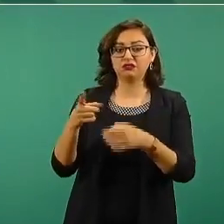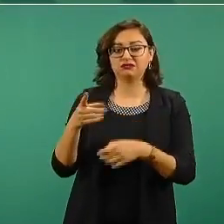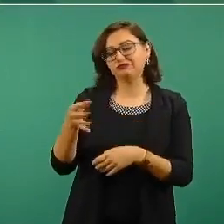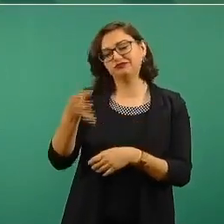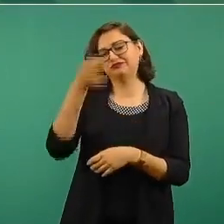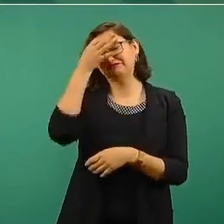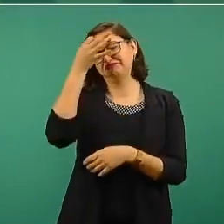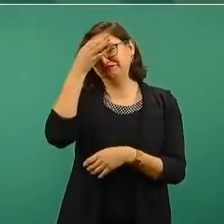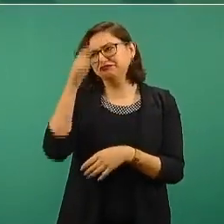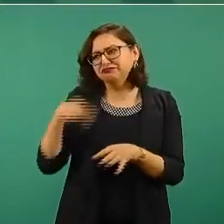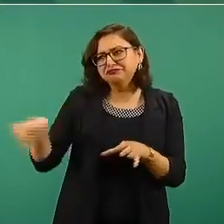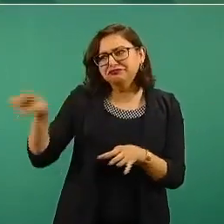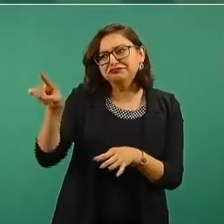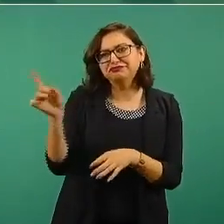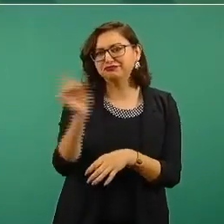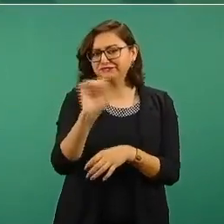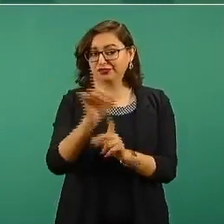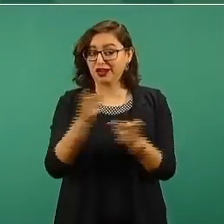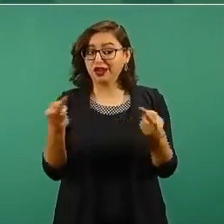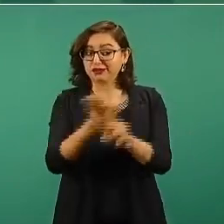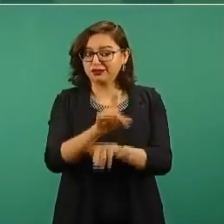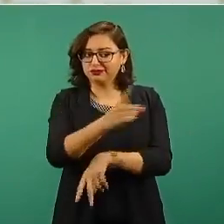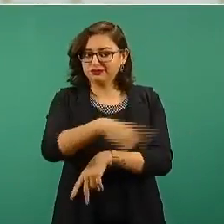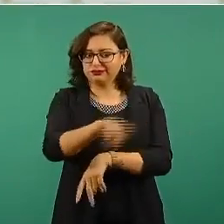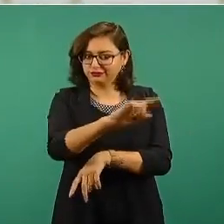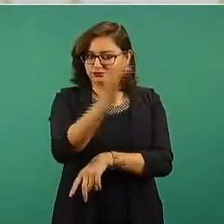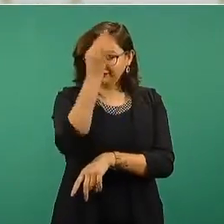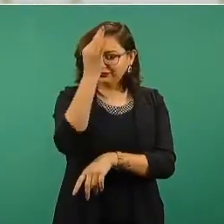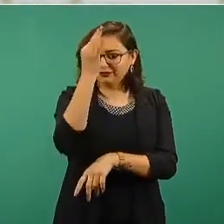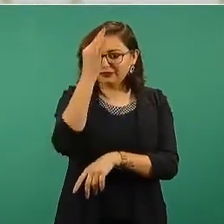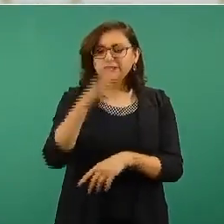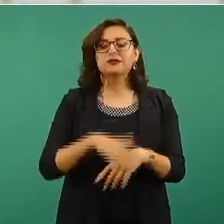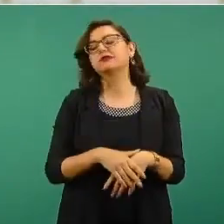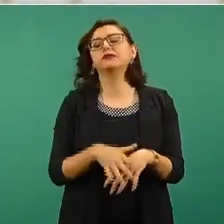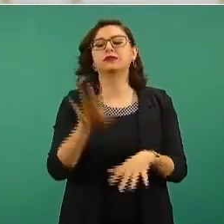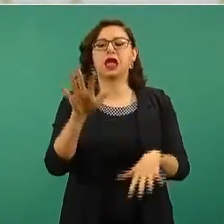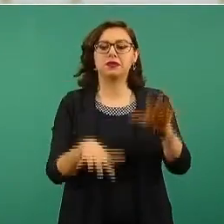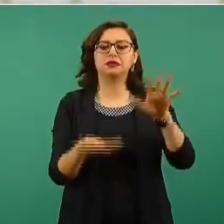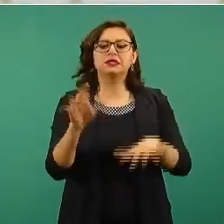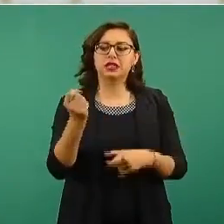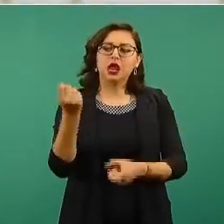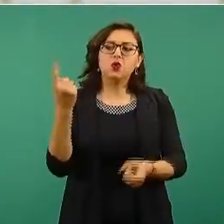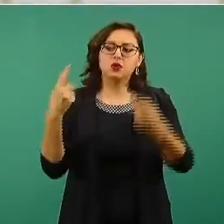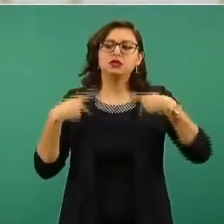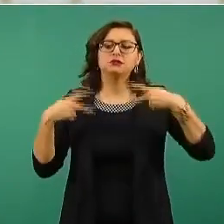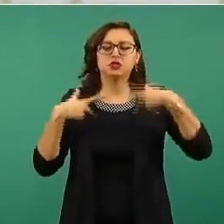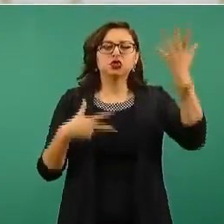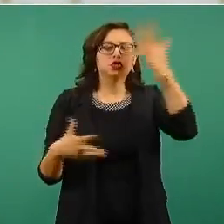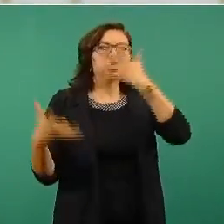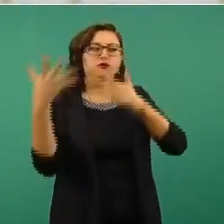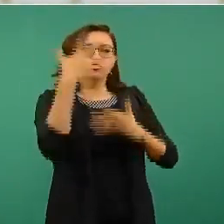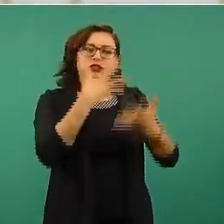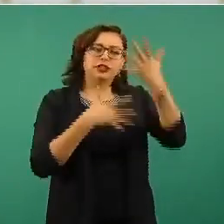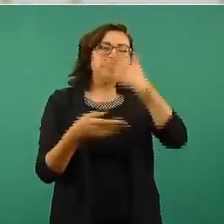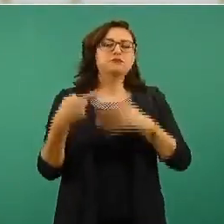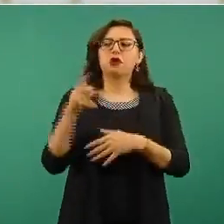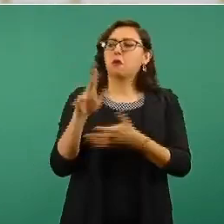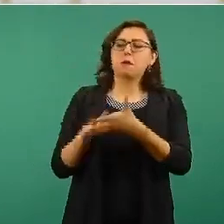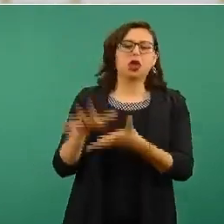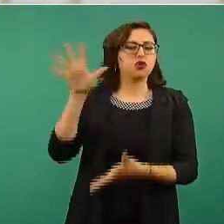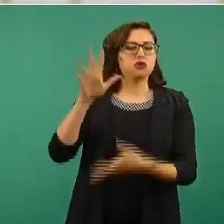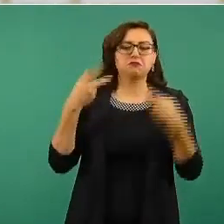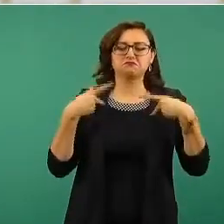tonto es el que piensa que el pueblo es tonto. Sí confunden algunos, pero no a la mayoría.